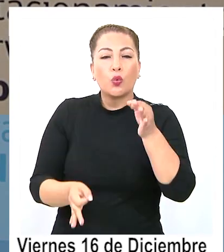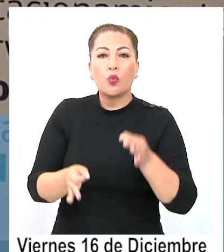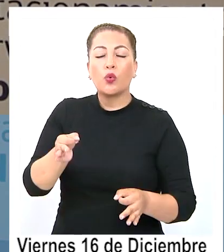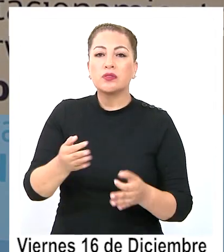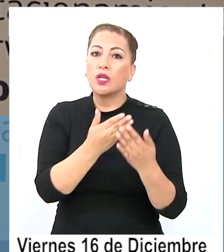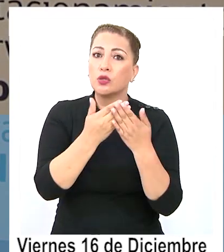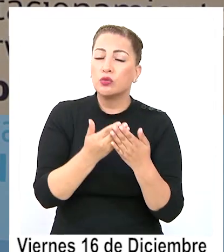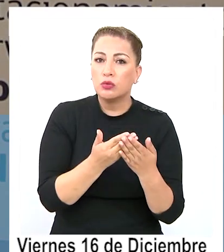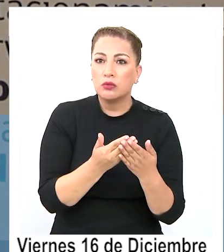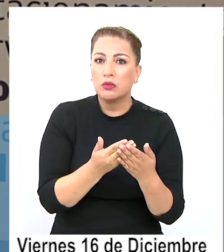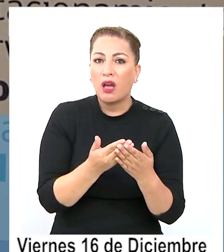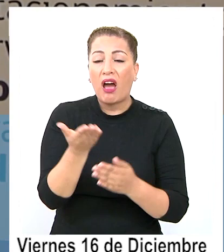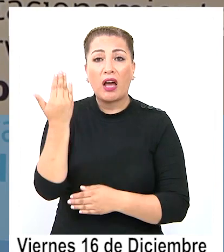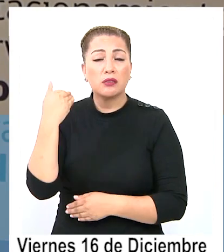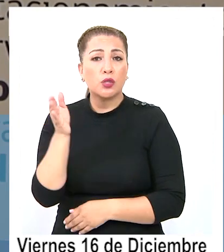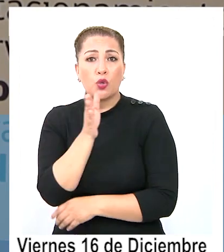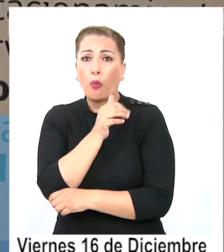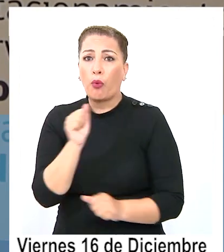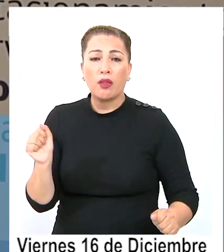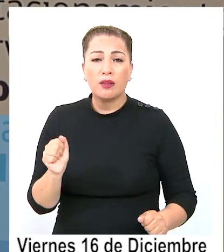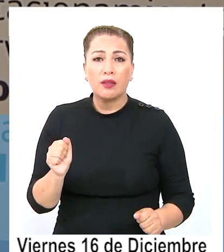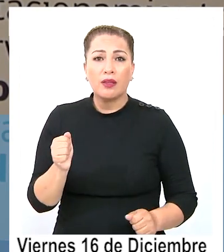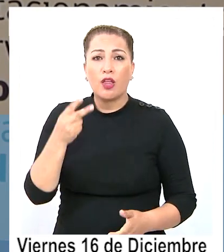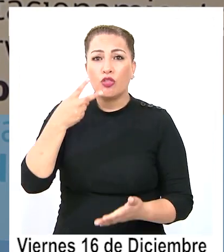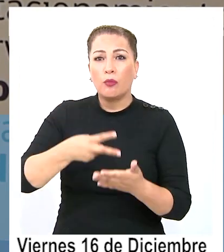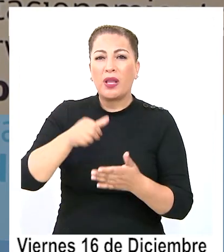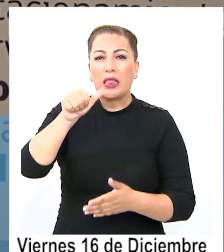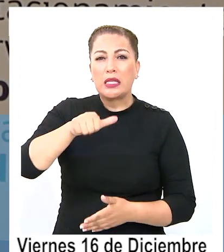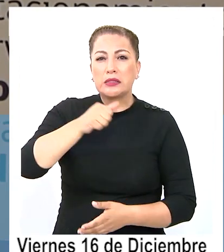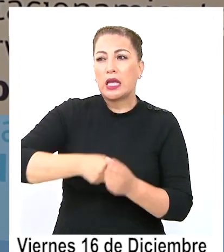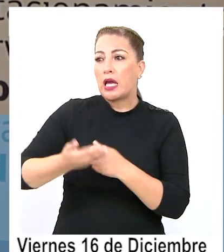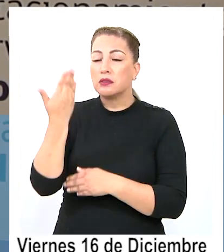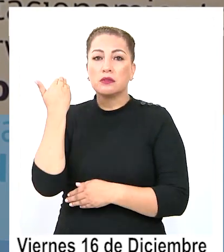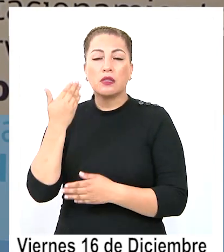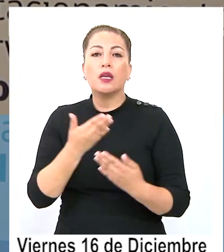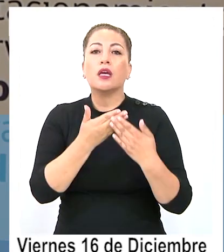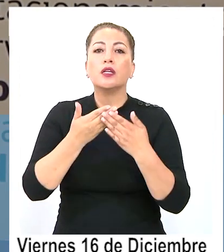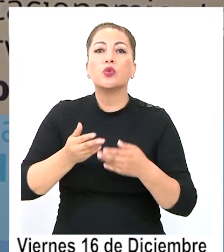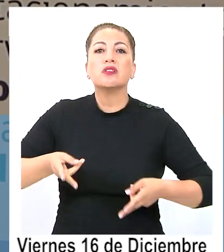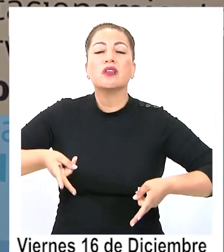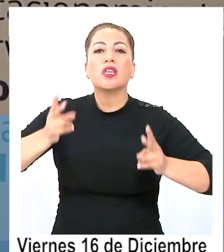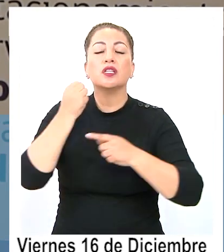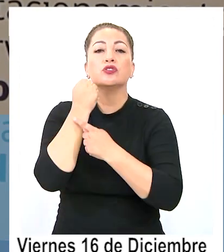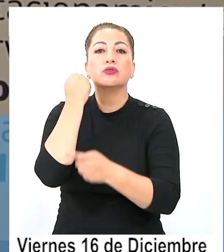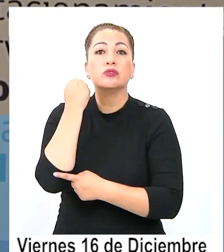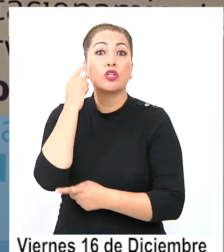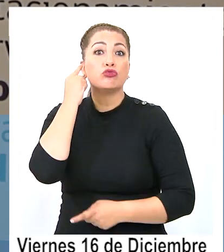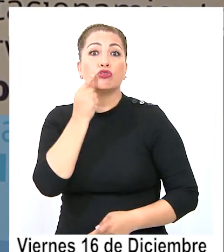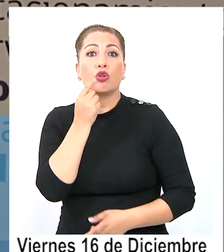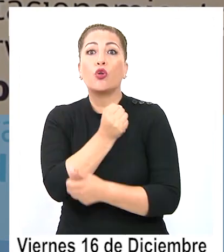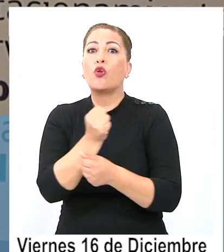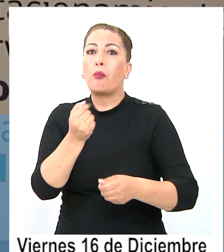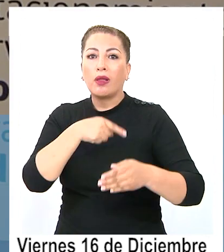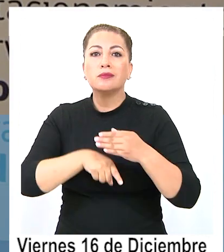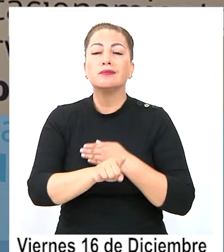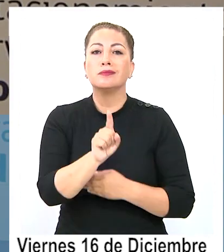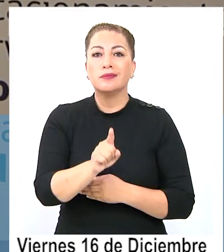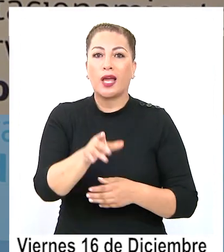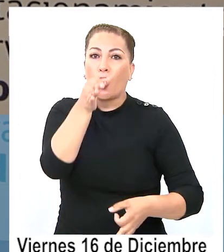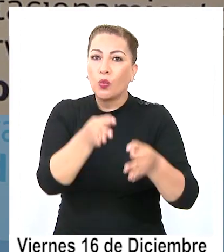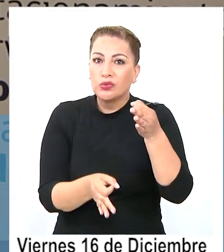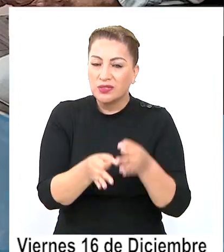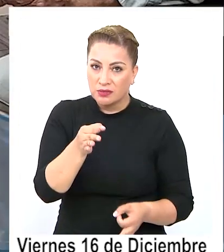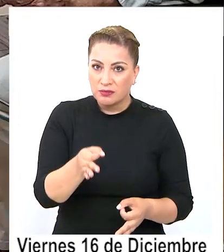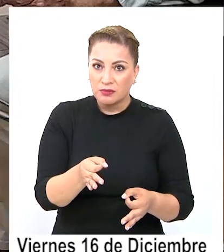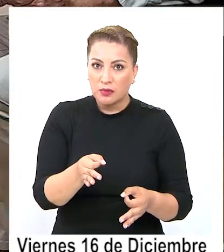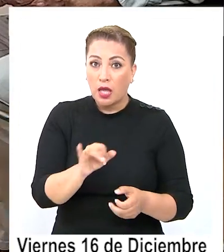jueces, donde no se permitía hasta el 2016 que estudiantes de derechos ciegos o sordos pudiesen entrar a la Academia Judicial.